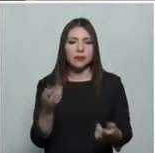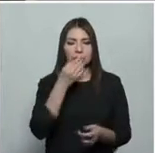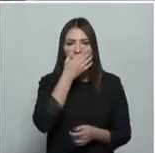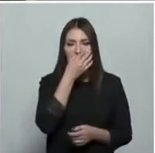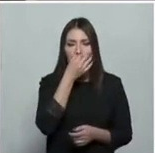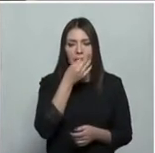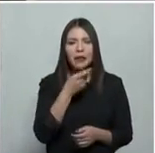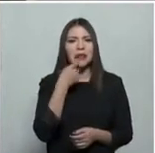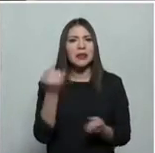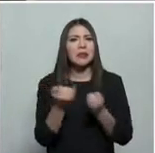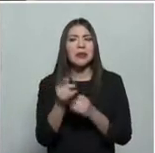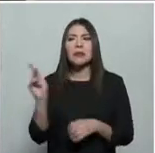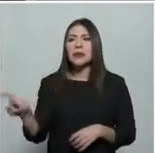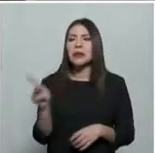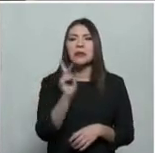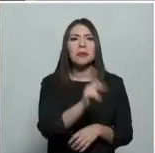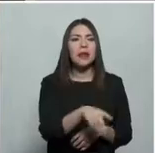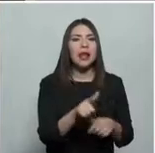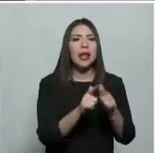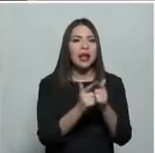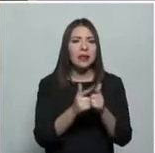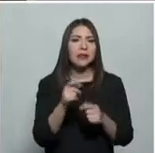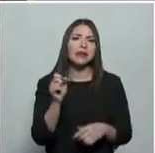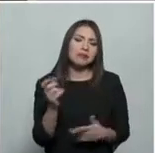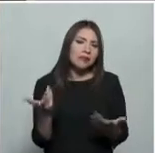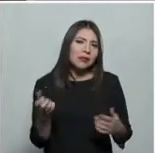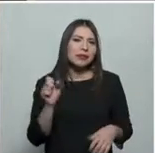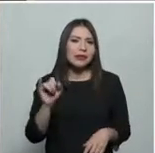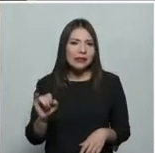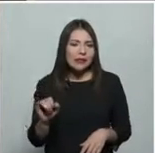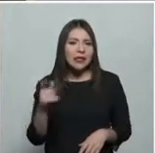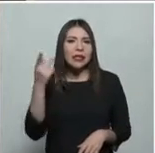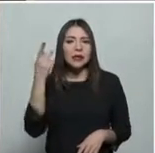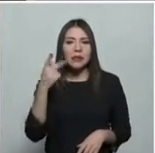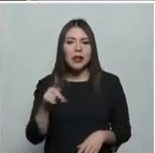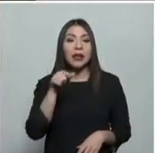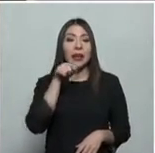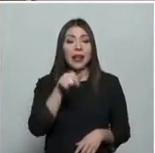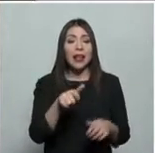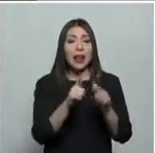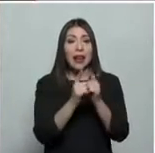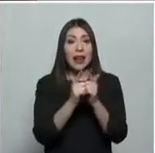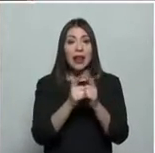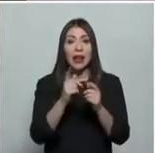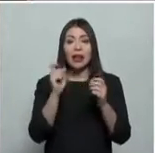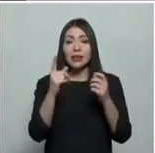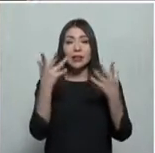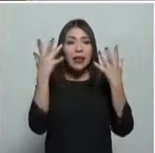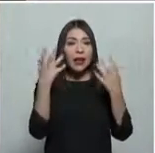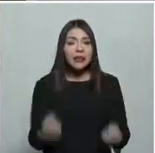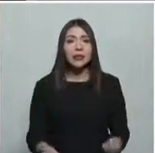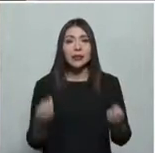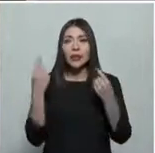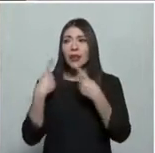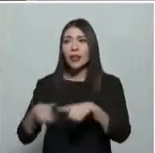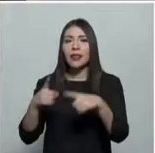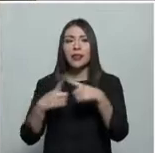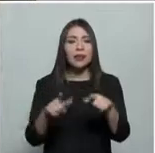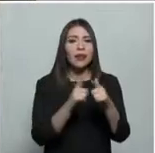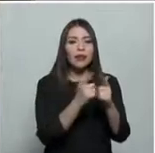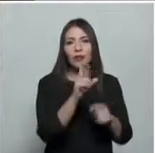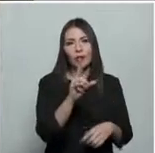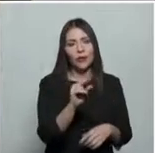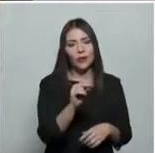librería. Pues sí, pero la librería no puede tener el surtido que existe en una feria del libro. Pues es acercar